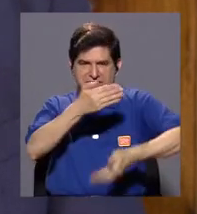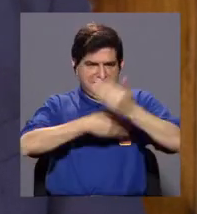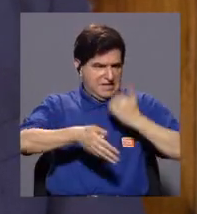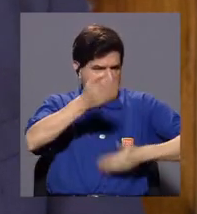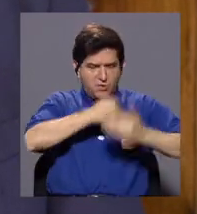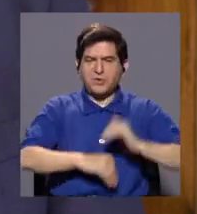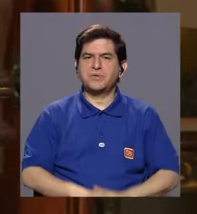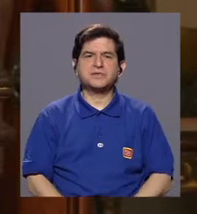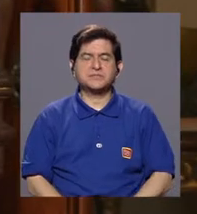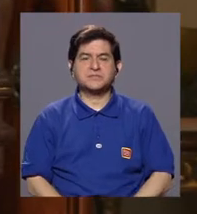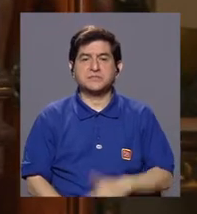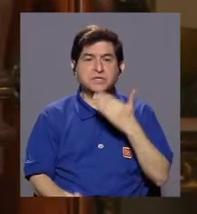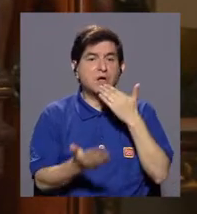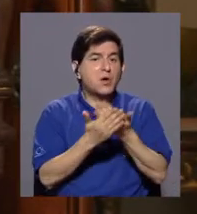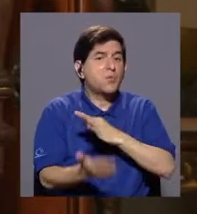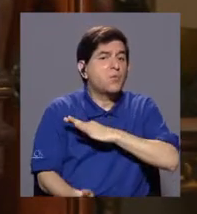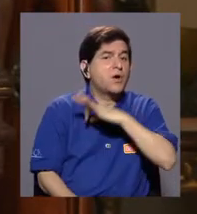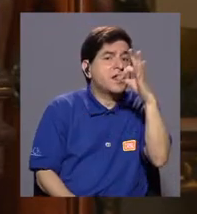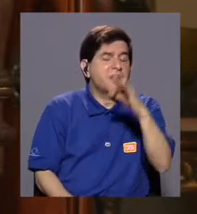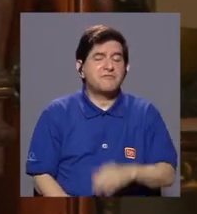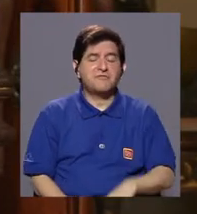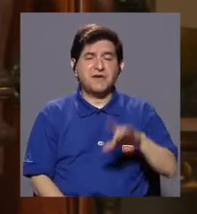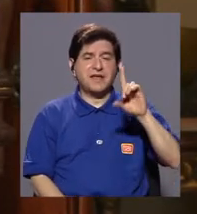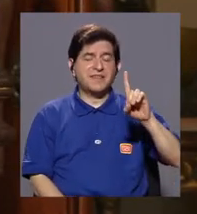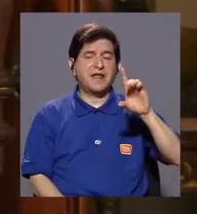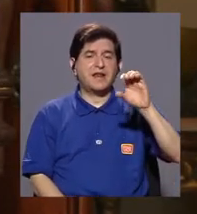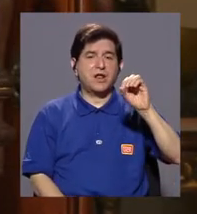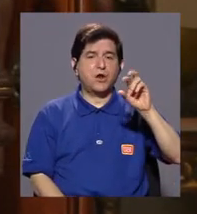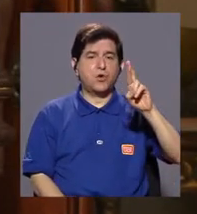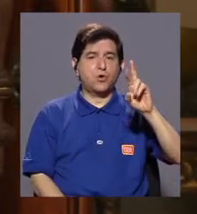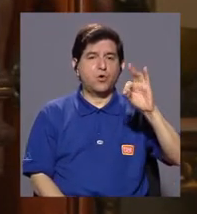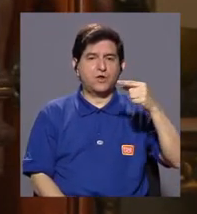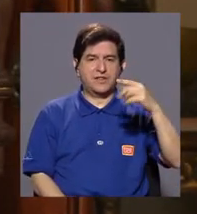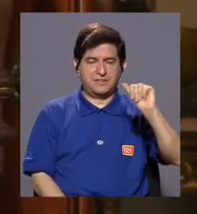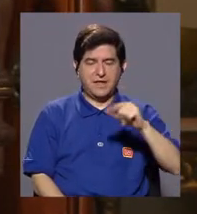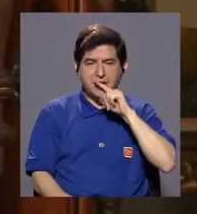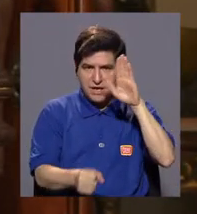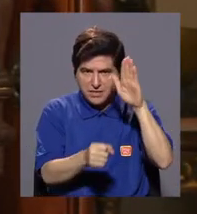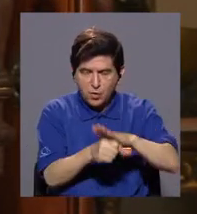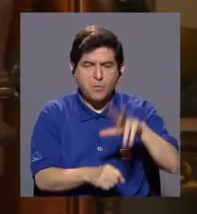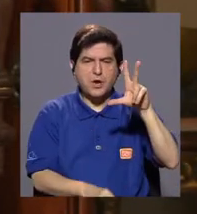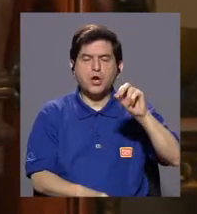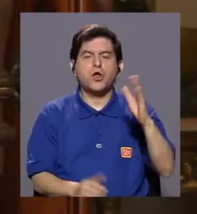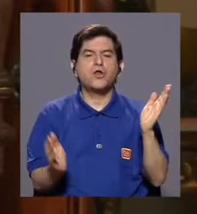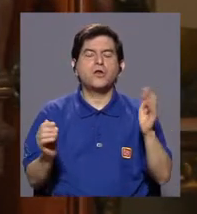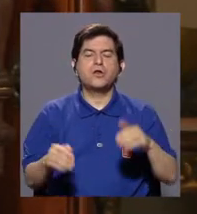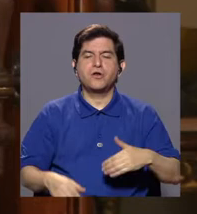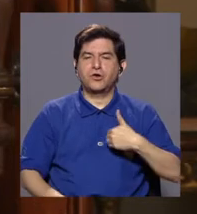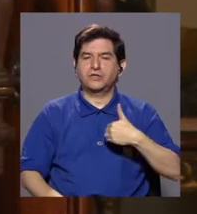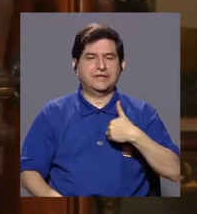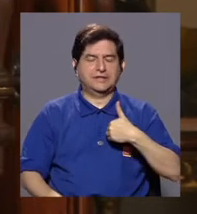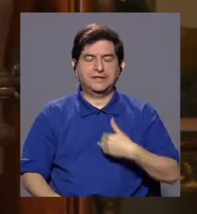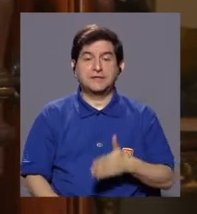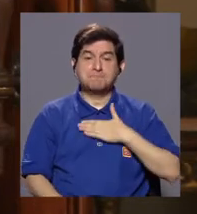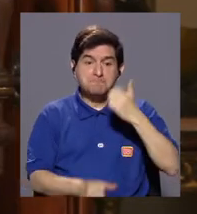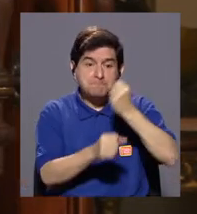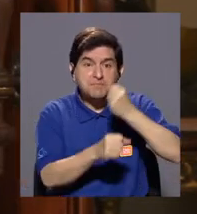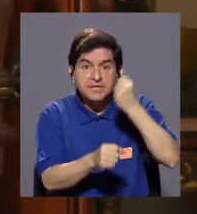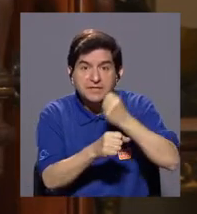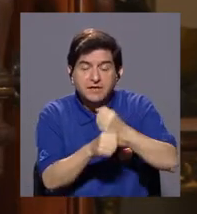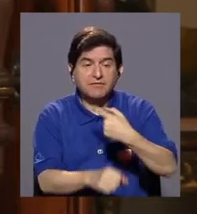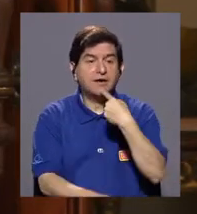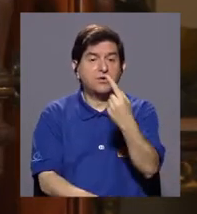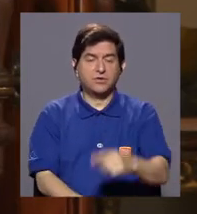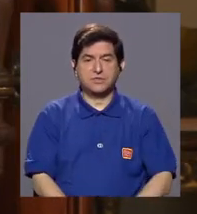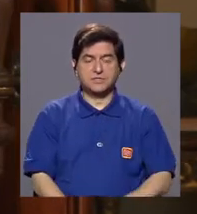marcha atrás porque no había buena fe de parte de Daniel Ortega en cumplir con el plan de paz. Y mi trabajo consistió